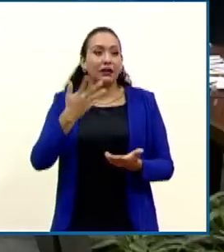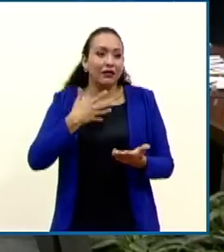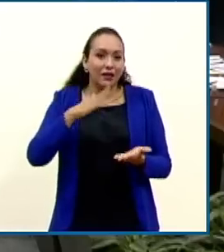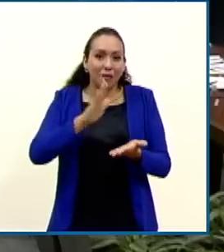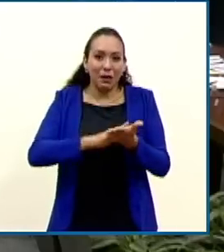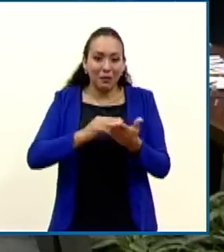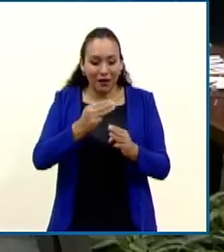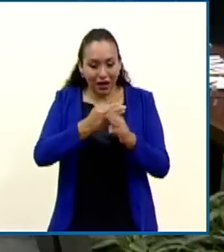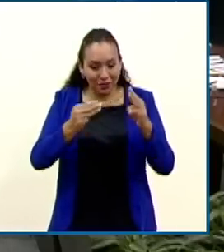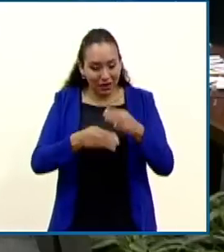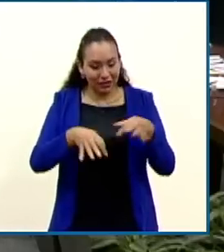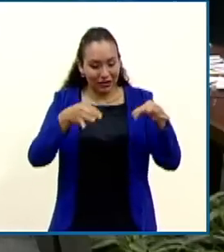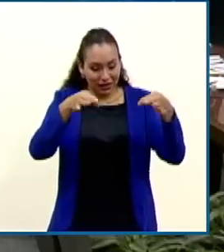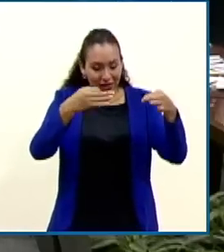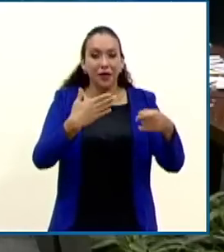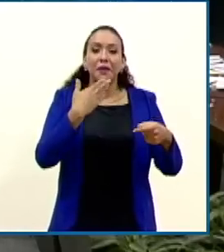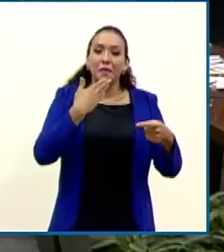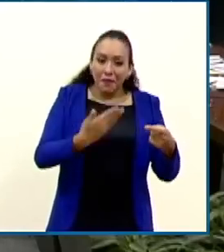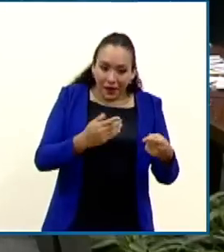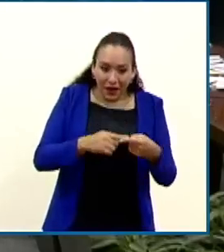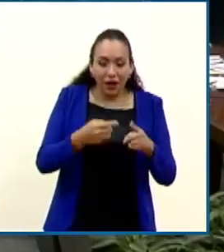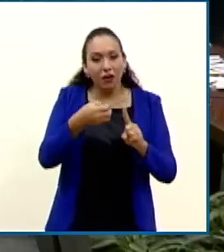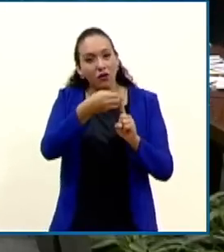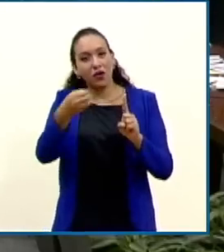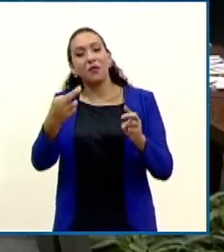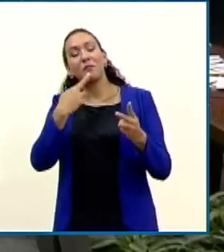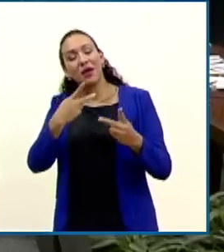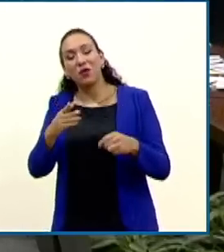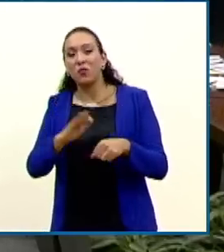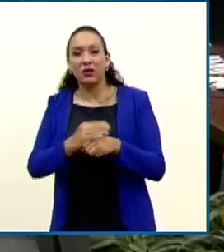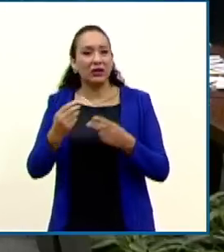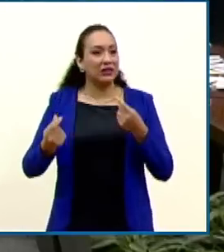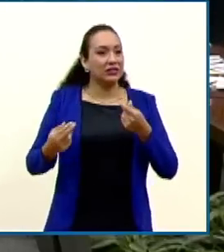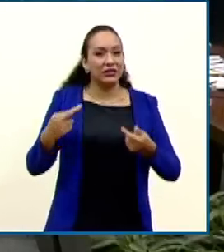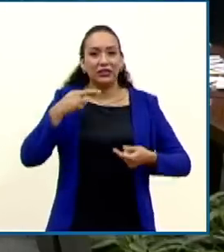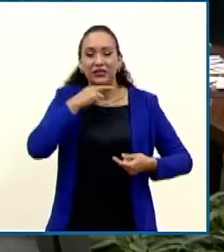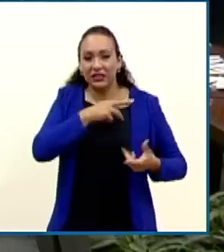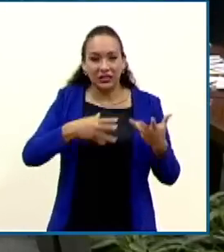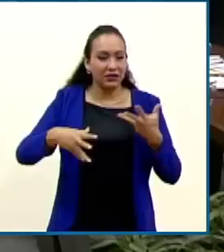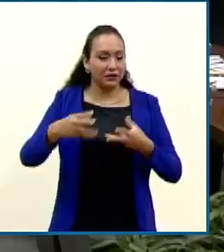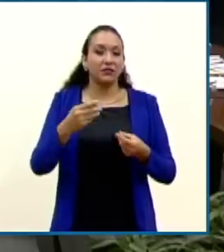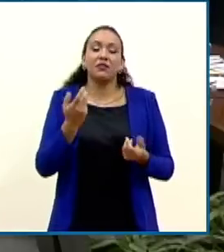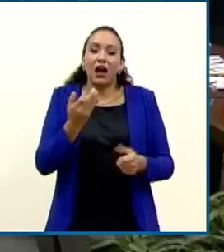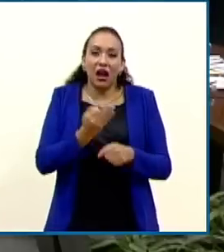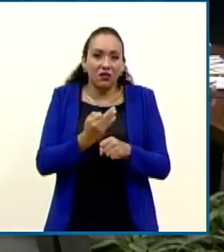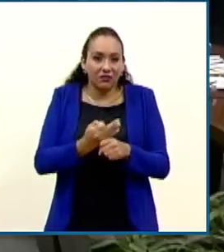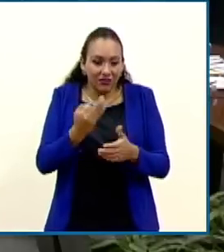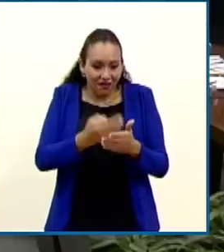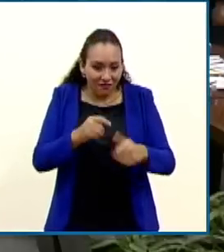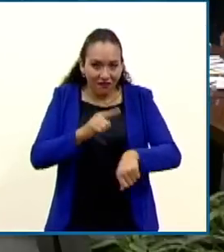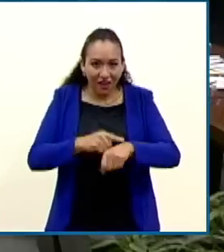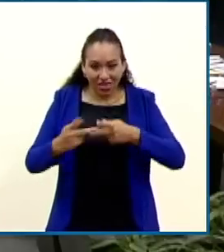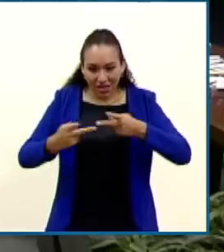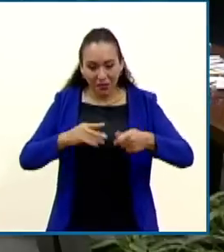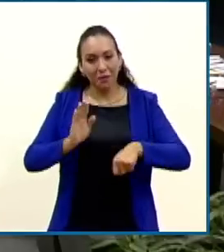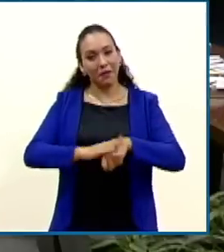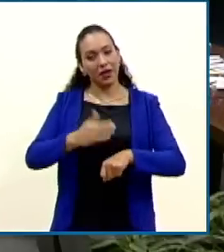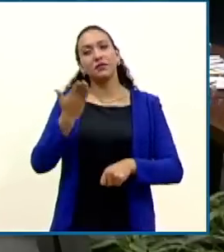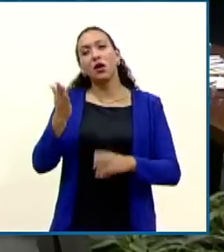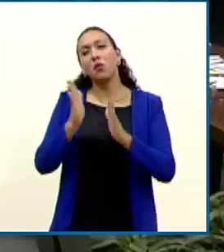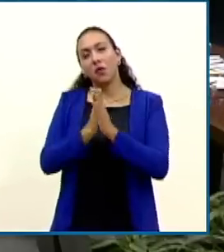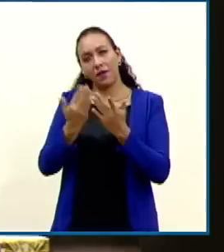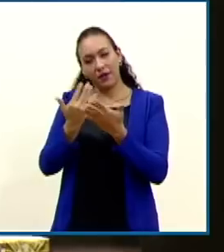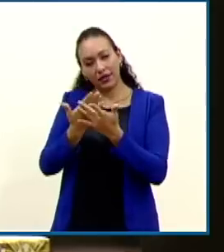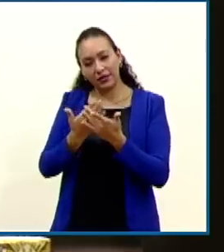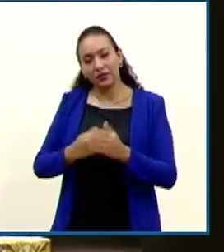utilizar y los actos no previstos, porque para la elección de estas 881 personas juzgadoras se prevé el registro de al